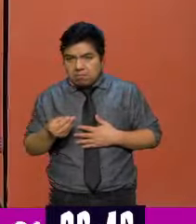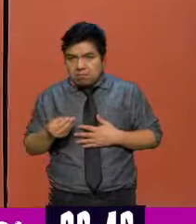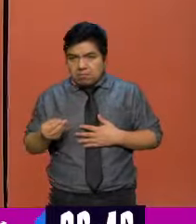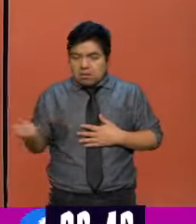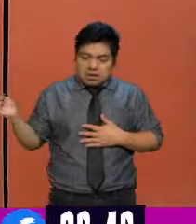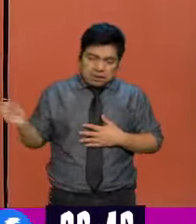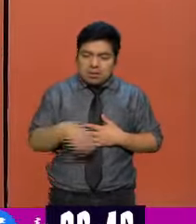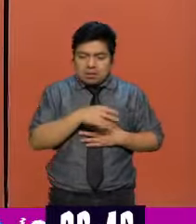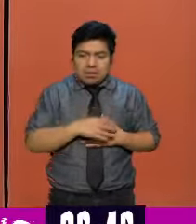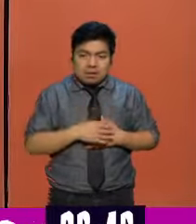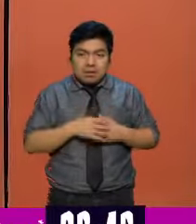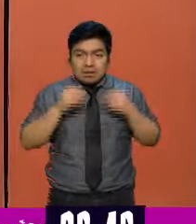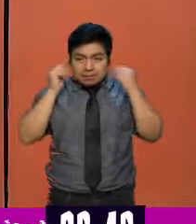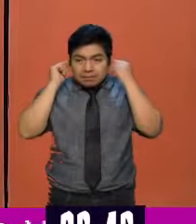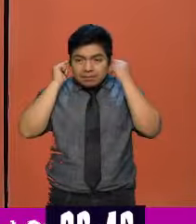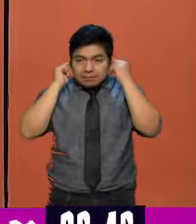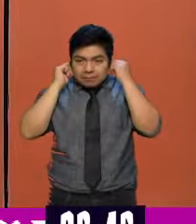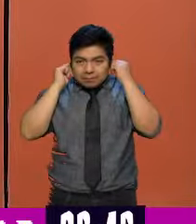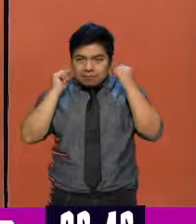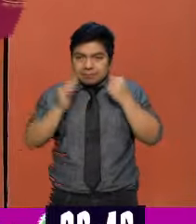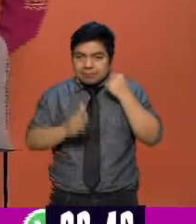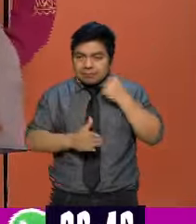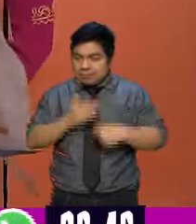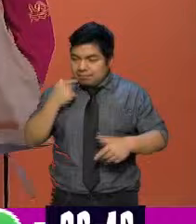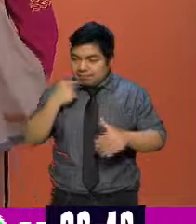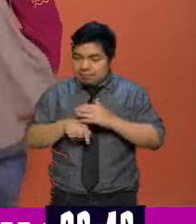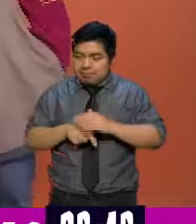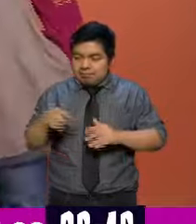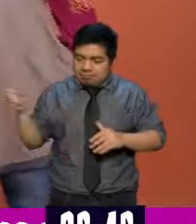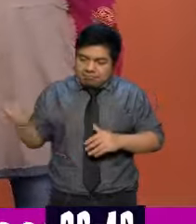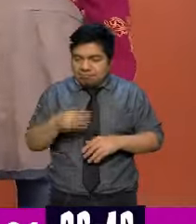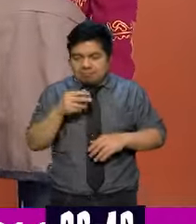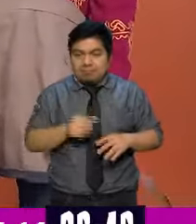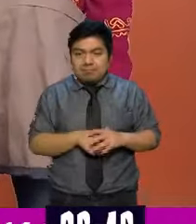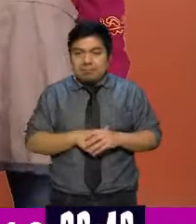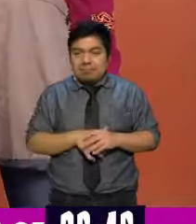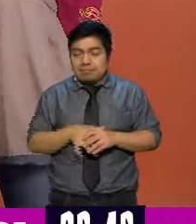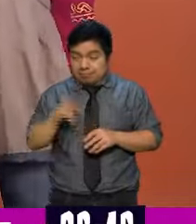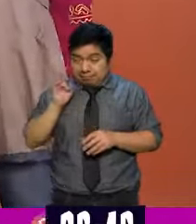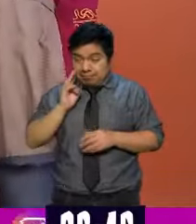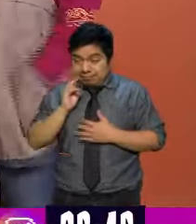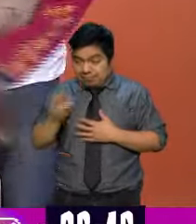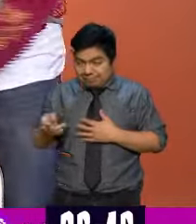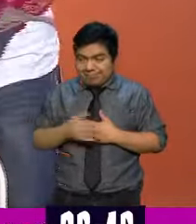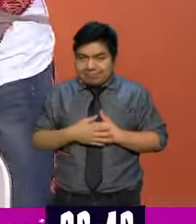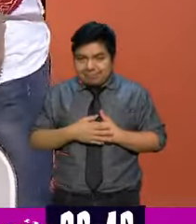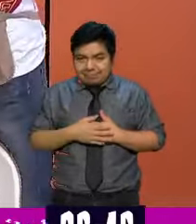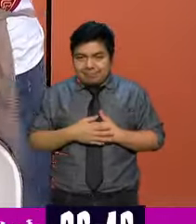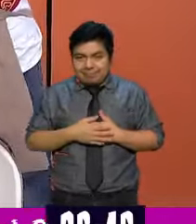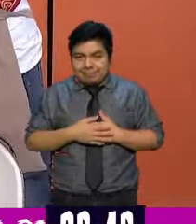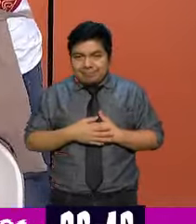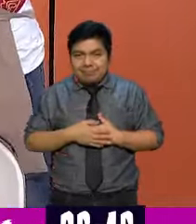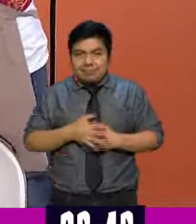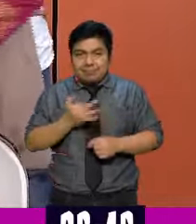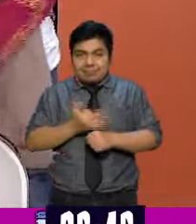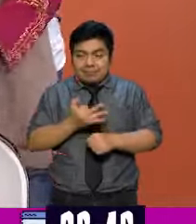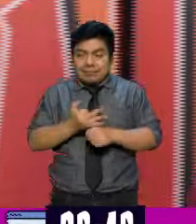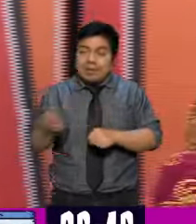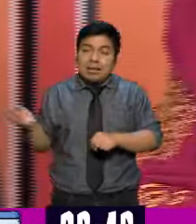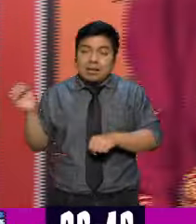todo. Eso, porque te quejaste. Agua a la boca. ¿Quiere que por favor, charrito? Y lo que vamos a hacer ahí es